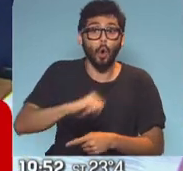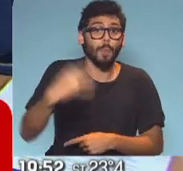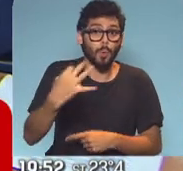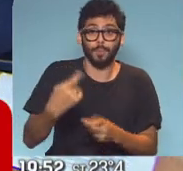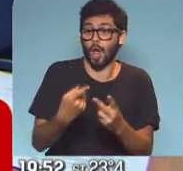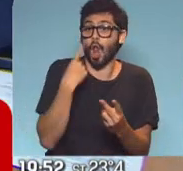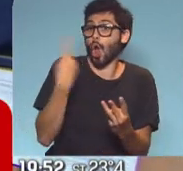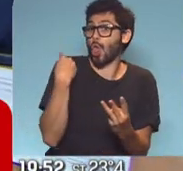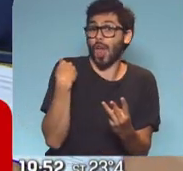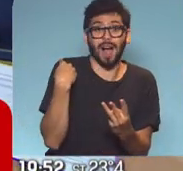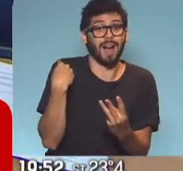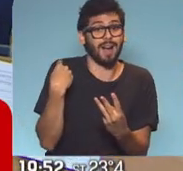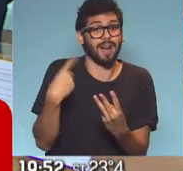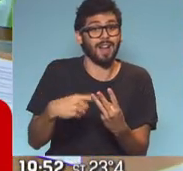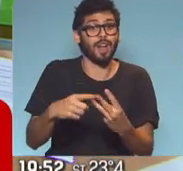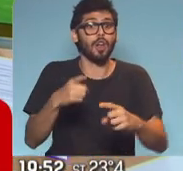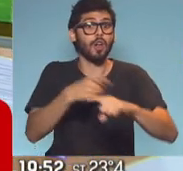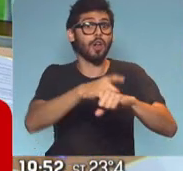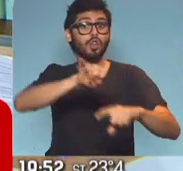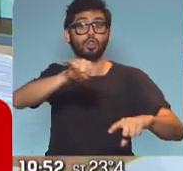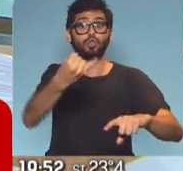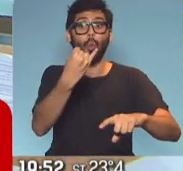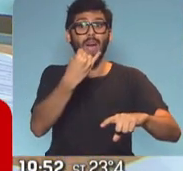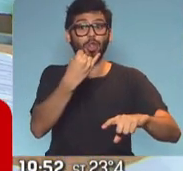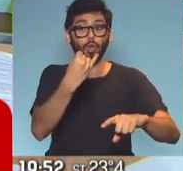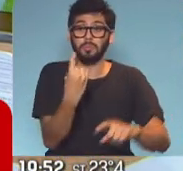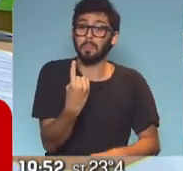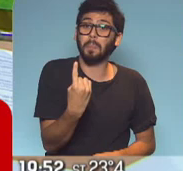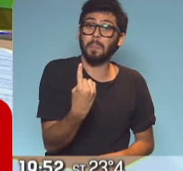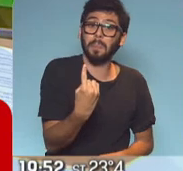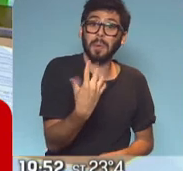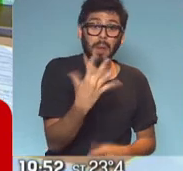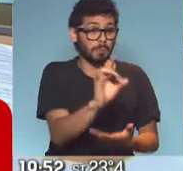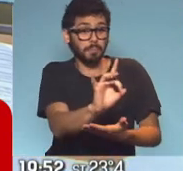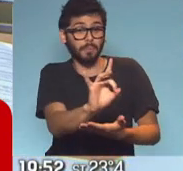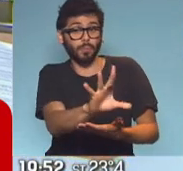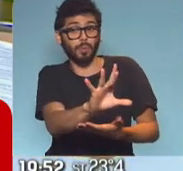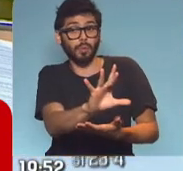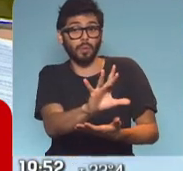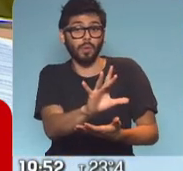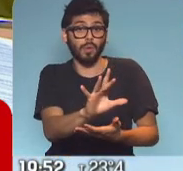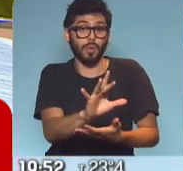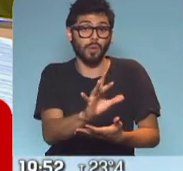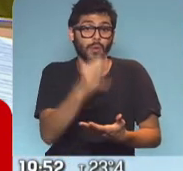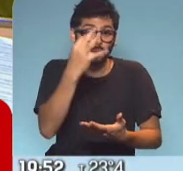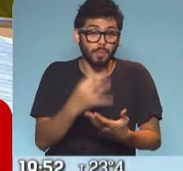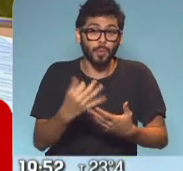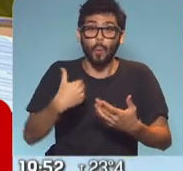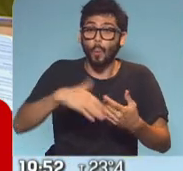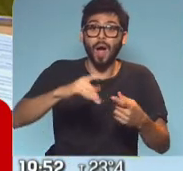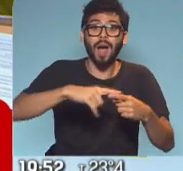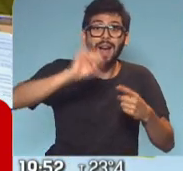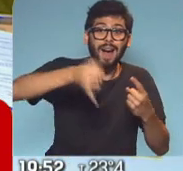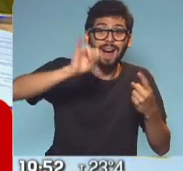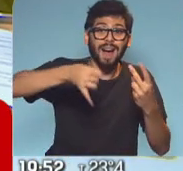del otro día, dejando afuera a la Juventus, por primera vez iba a ser campeón 10 Scudetto consecutivos con